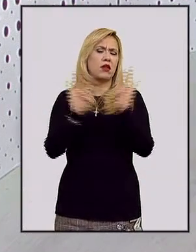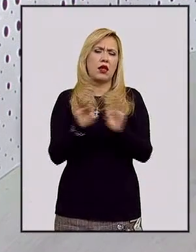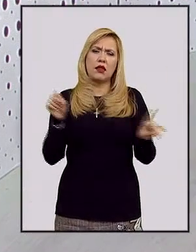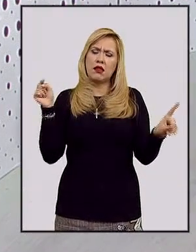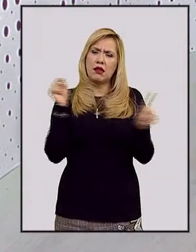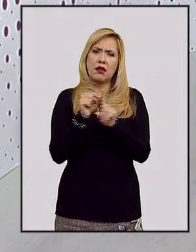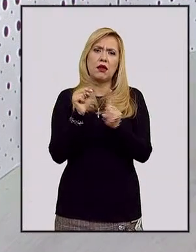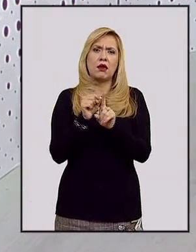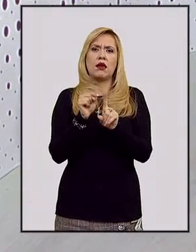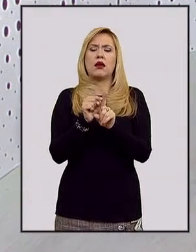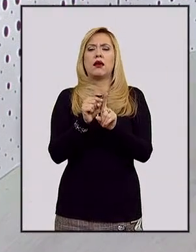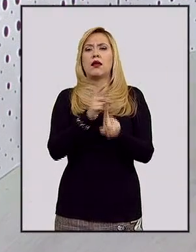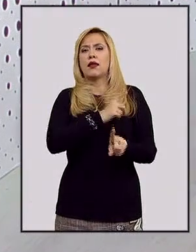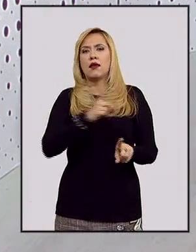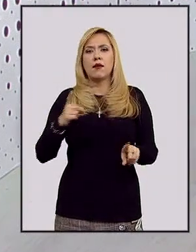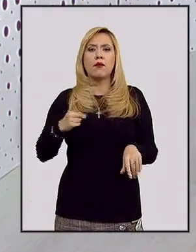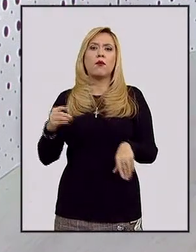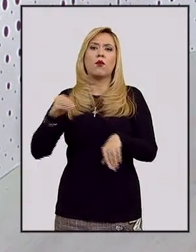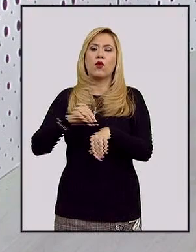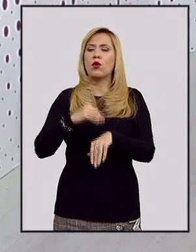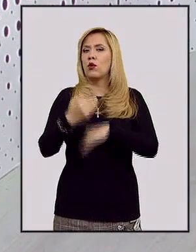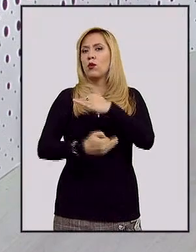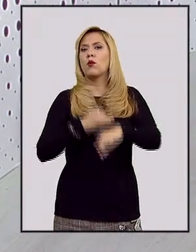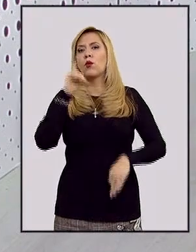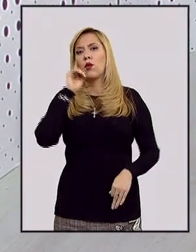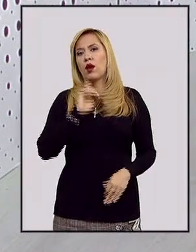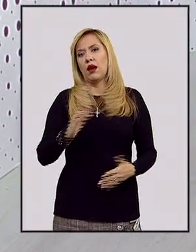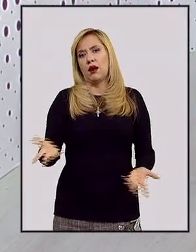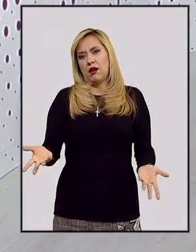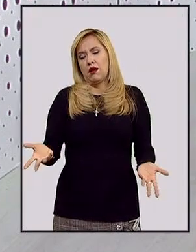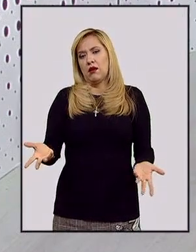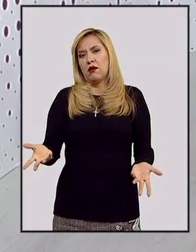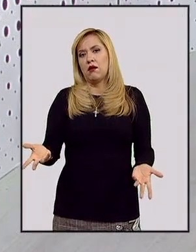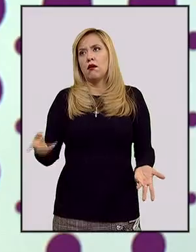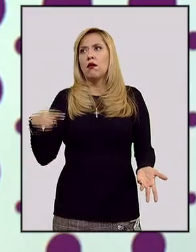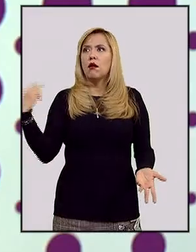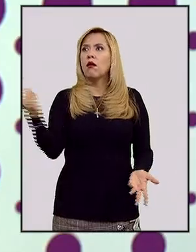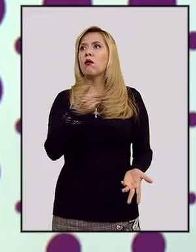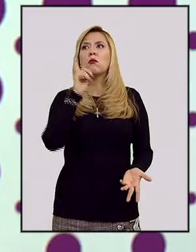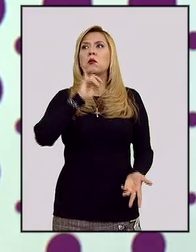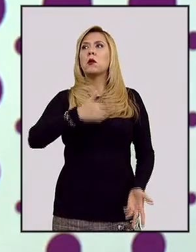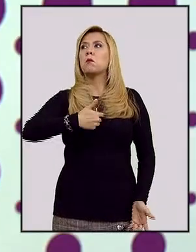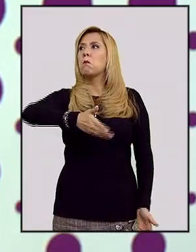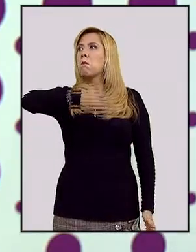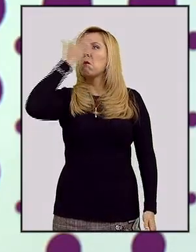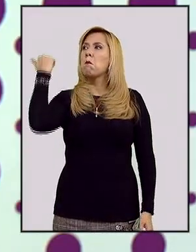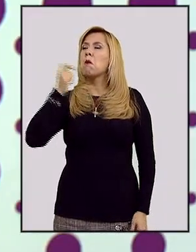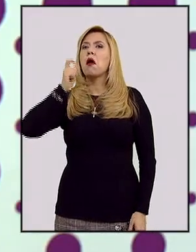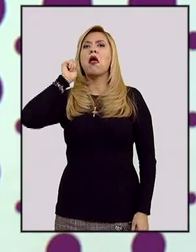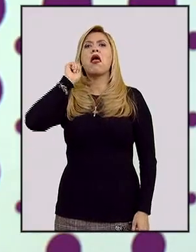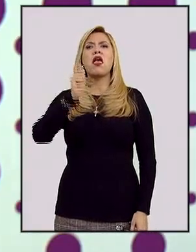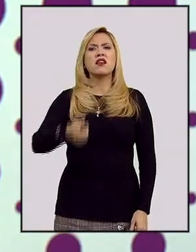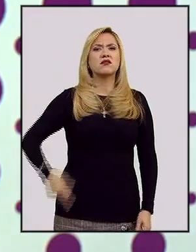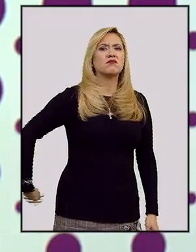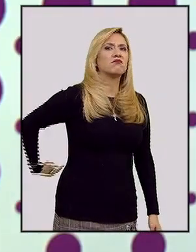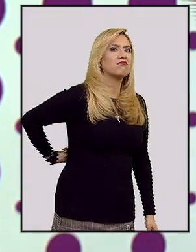un estándar mínimo que tendríamos que tener todas las mujeres, porque además no todas las mujeres estamos enteradas sobre qué es una